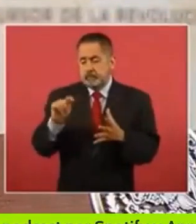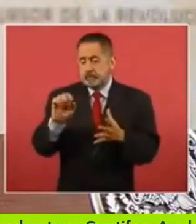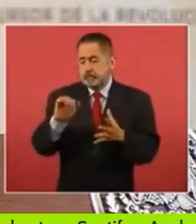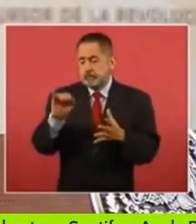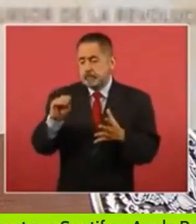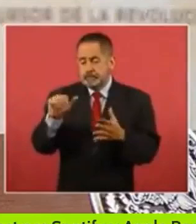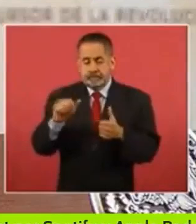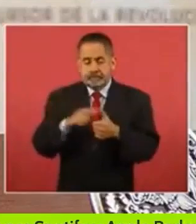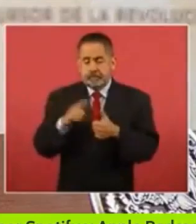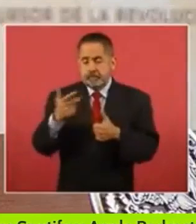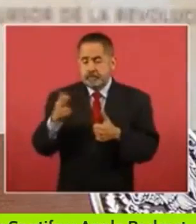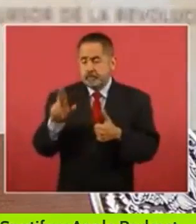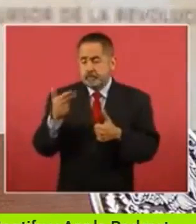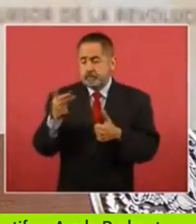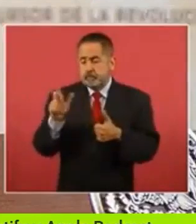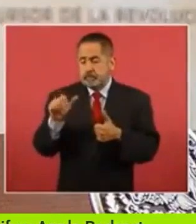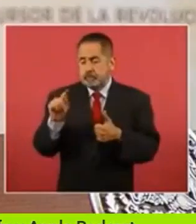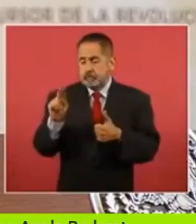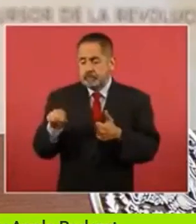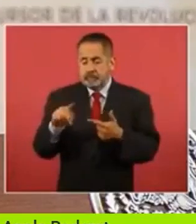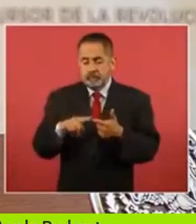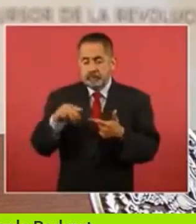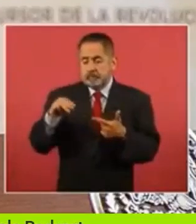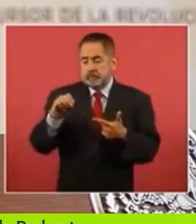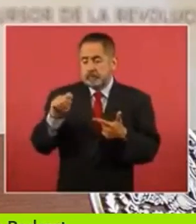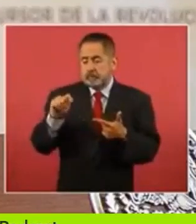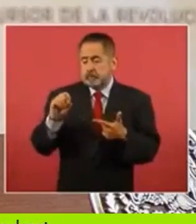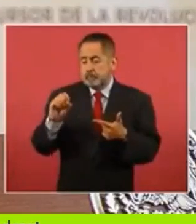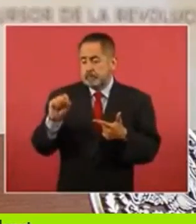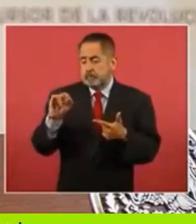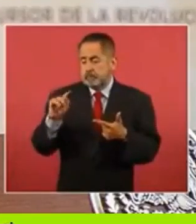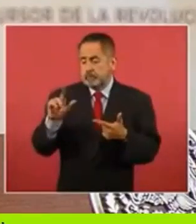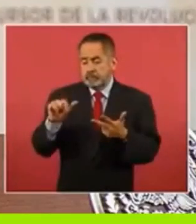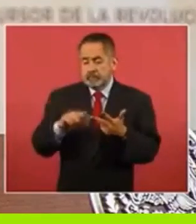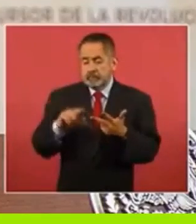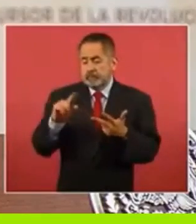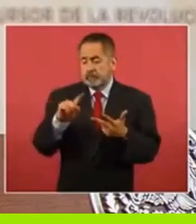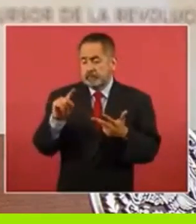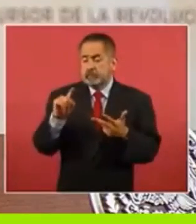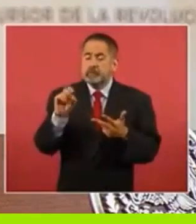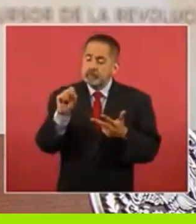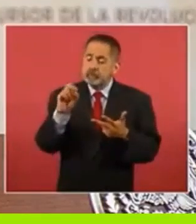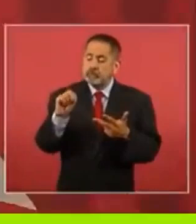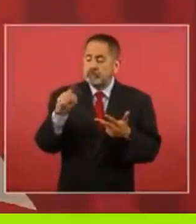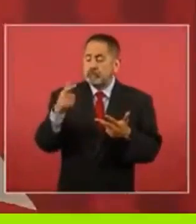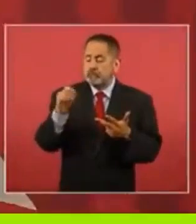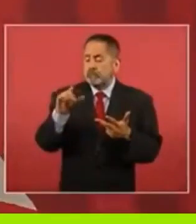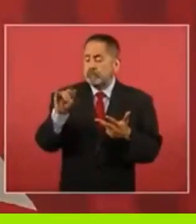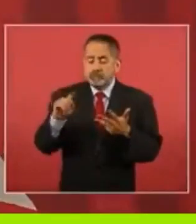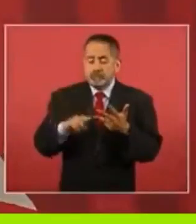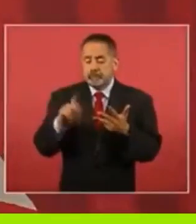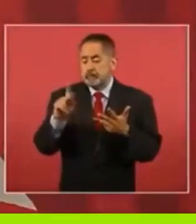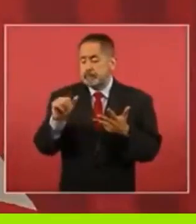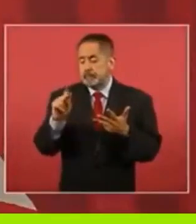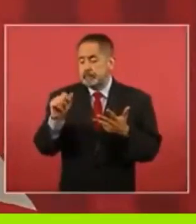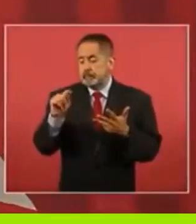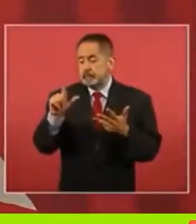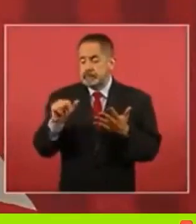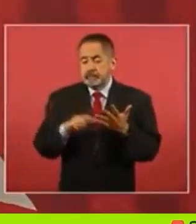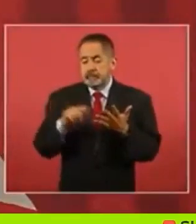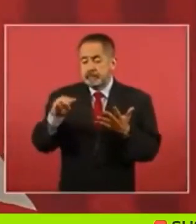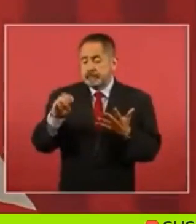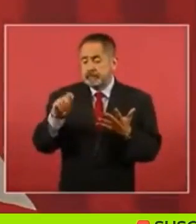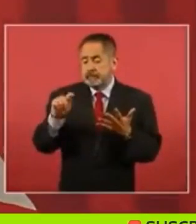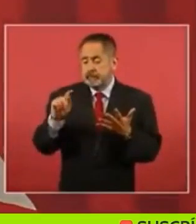huehuetán motozintla zongolica papantla metepec ayutla